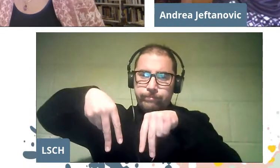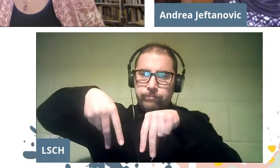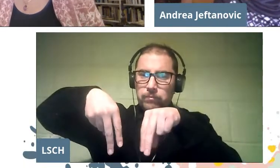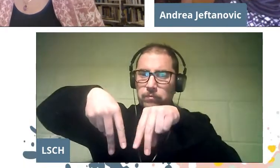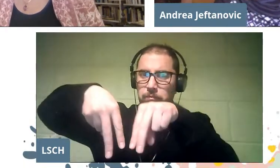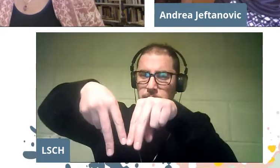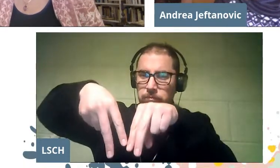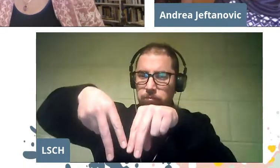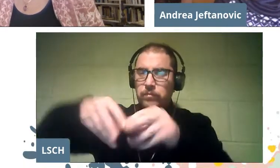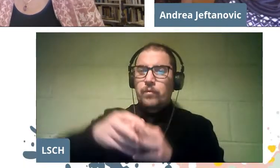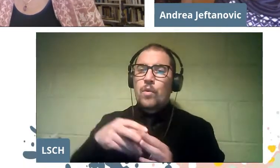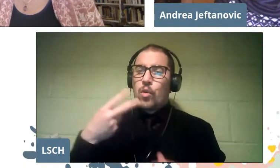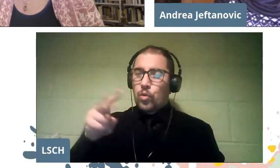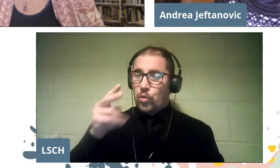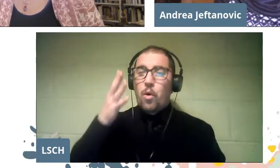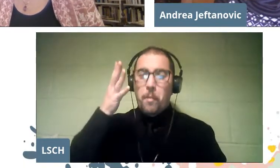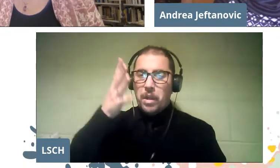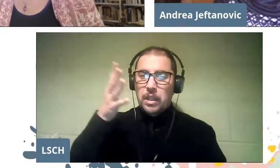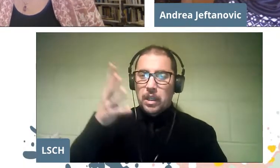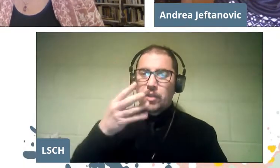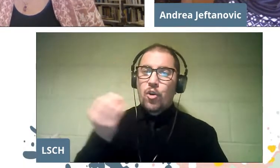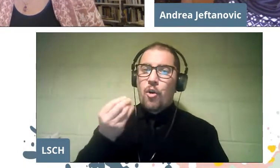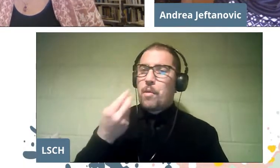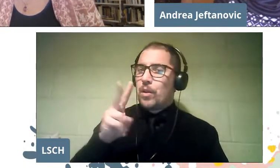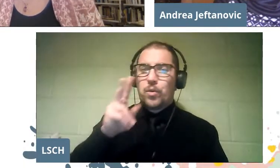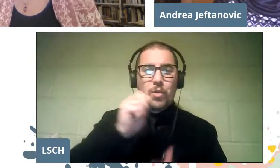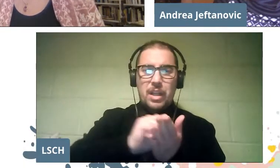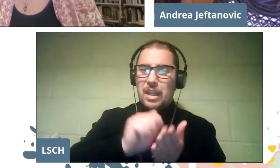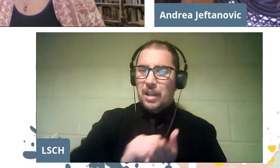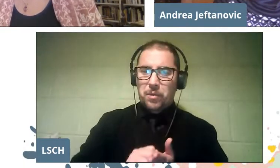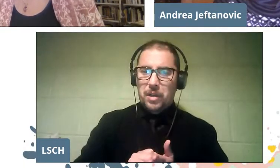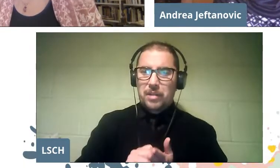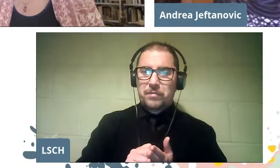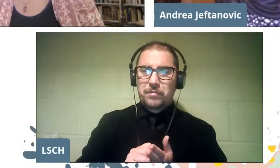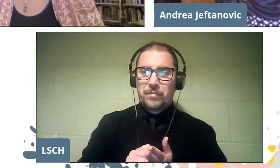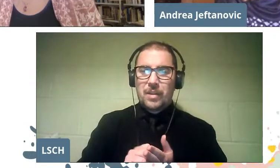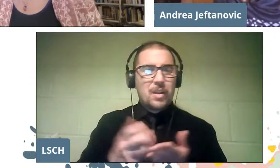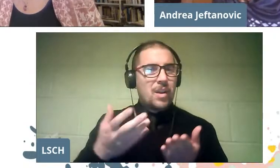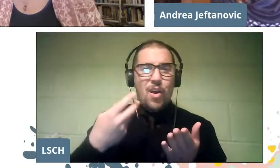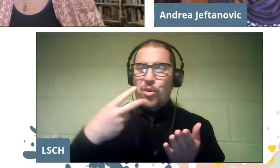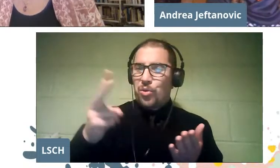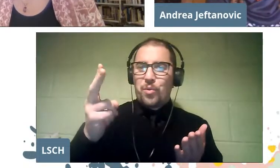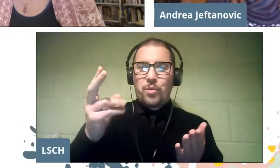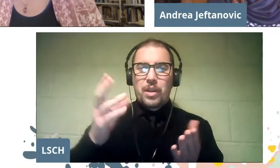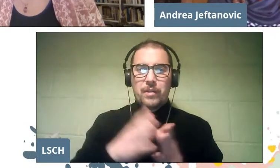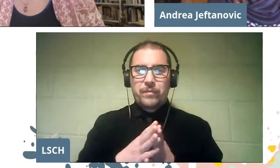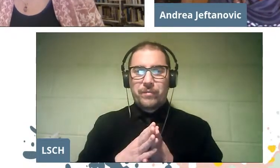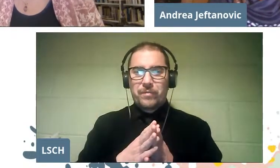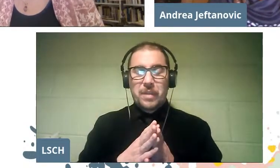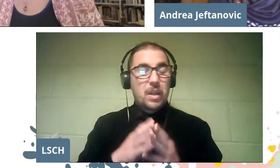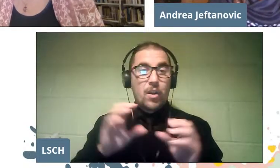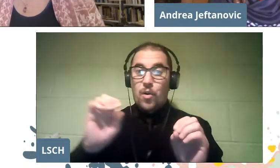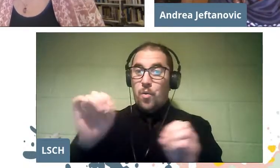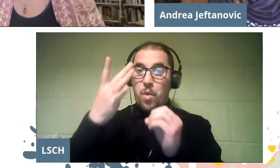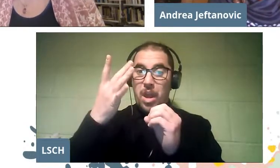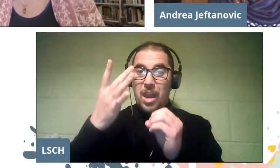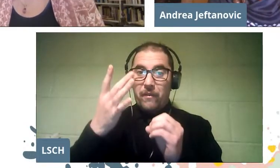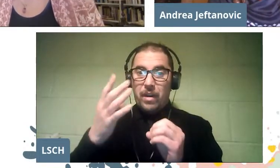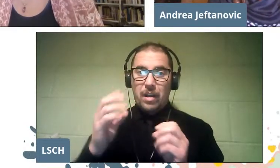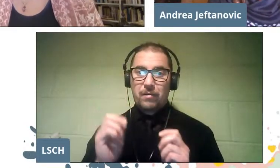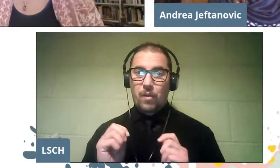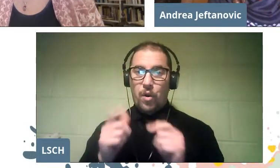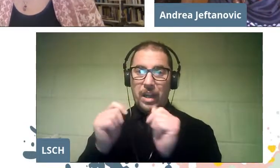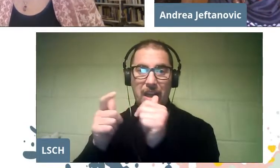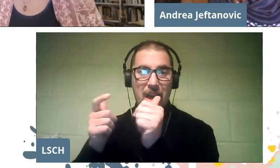Tu charla ha sido como tu literatura propia, inesperada,